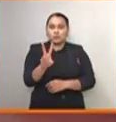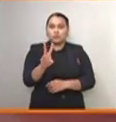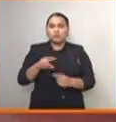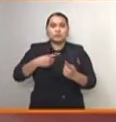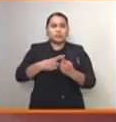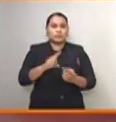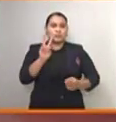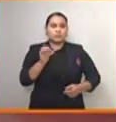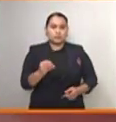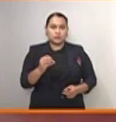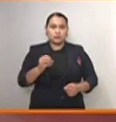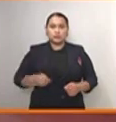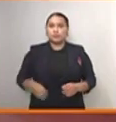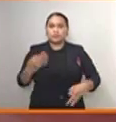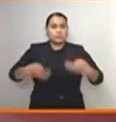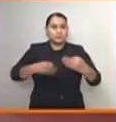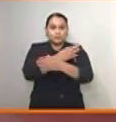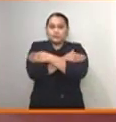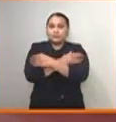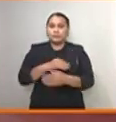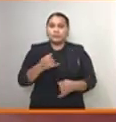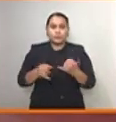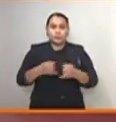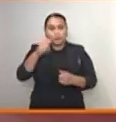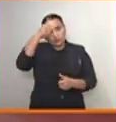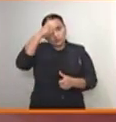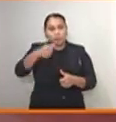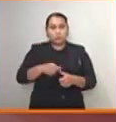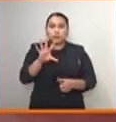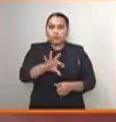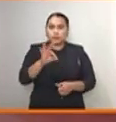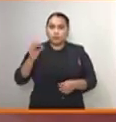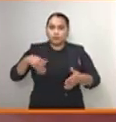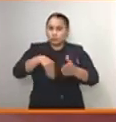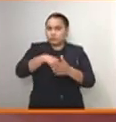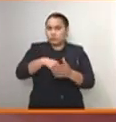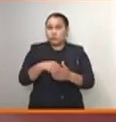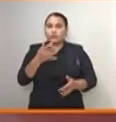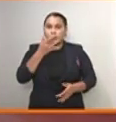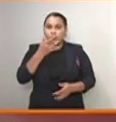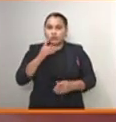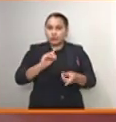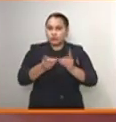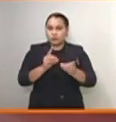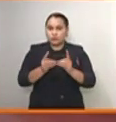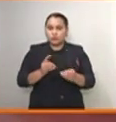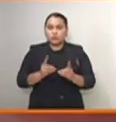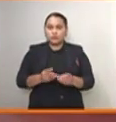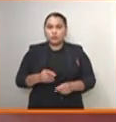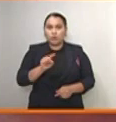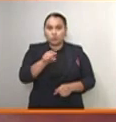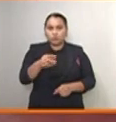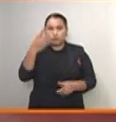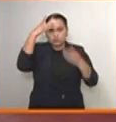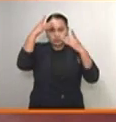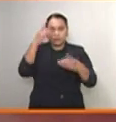felicidades. Jugadores, no olviden escoger sus partidos favoritos, hacer su apuesta y así de fácil comenzar a ganar. Porque